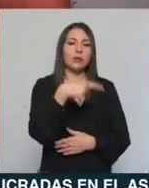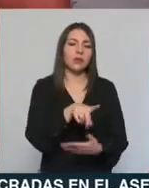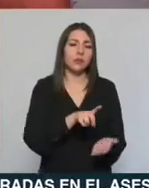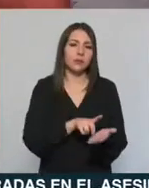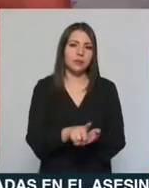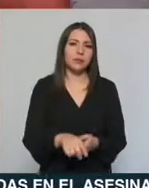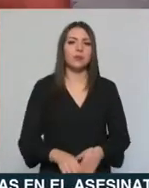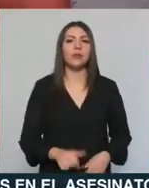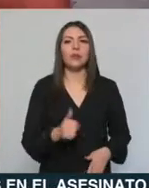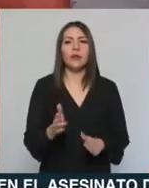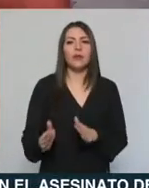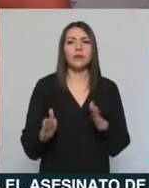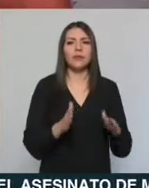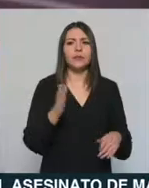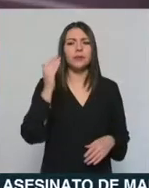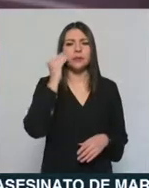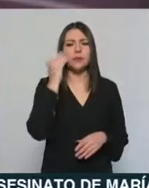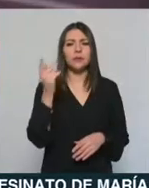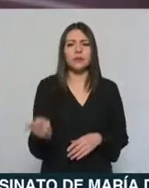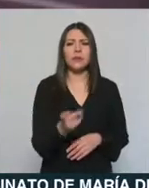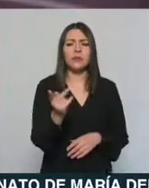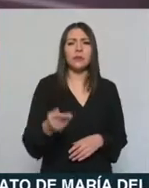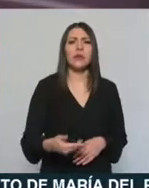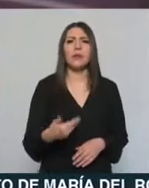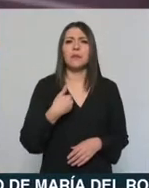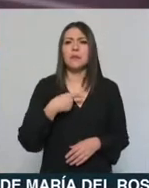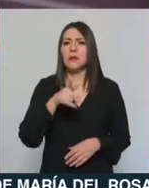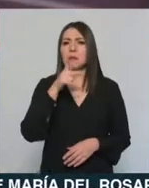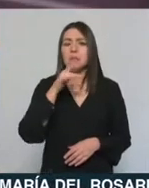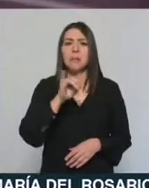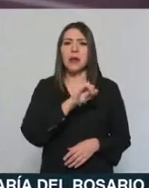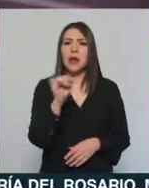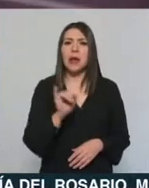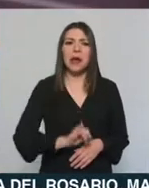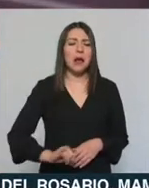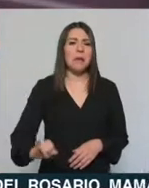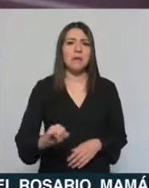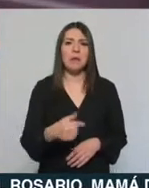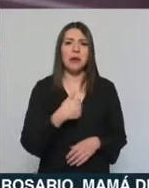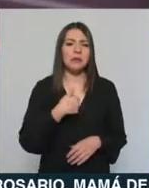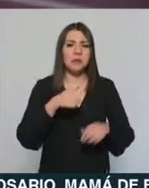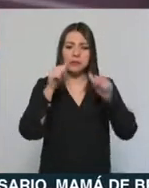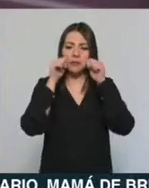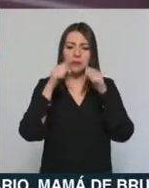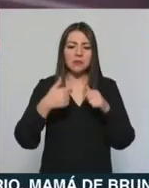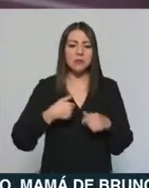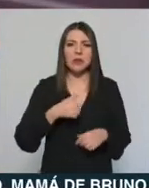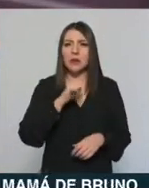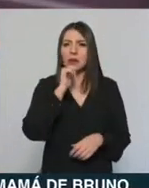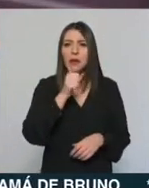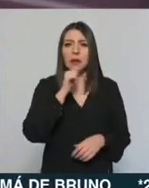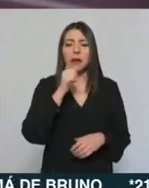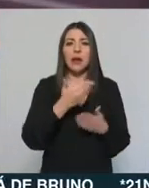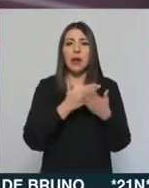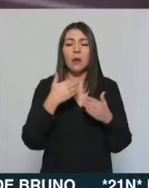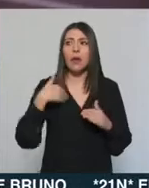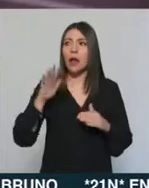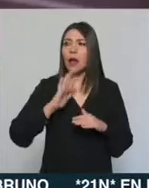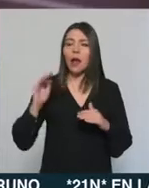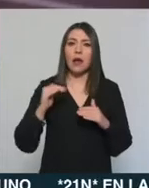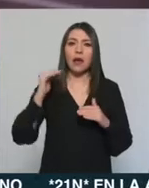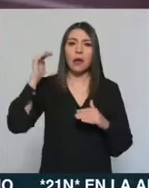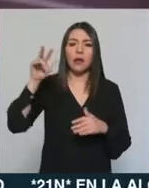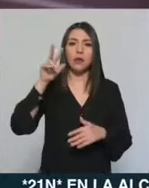nos pregunta, mi papá nunca se hizo cargo de mí, ahora que soy mayor de edad, ¿existe alguna ley que pueda obligarlo a darme